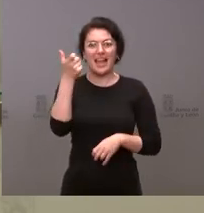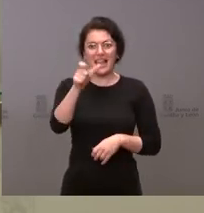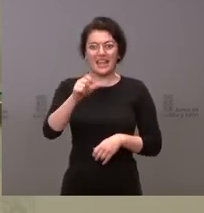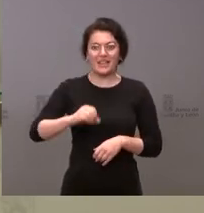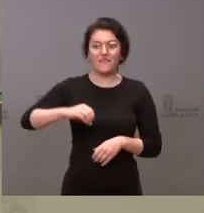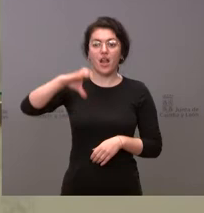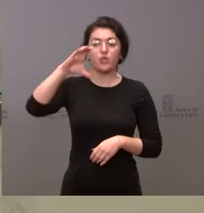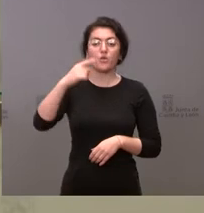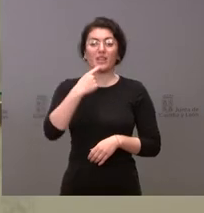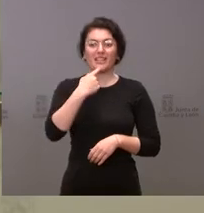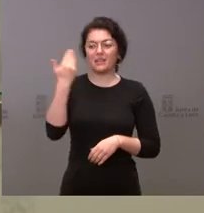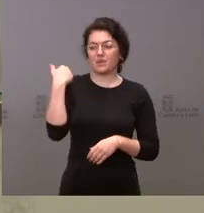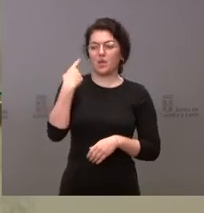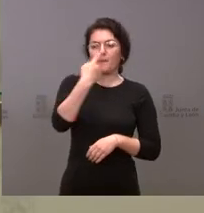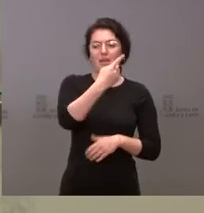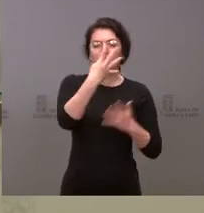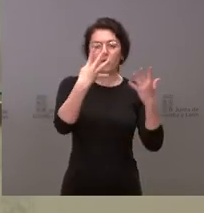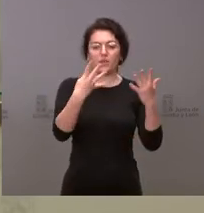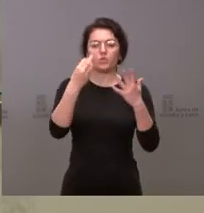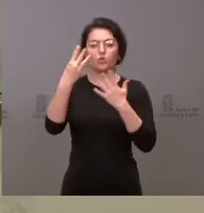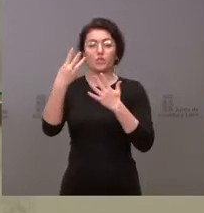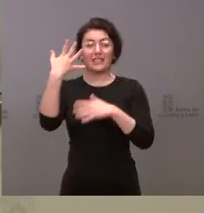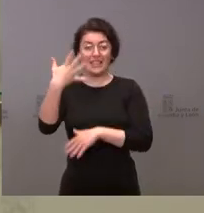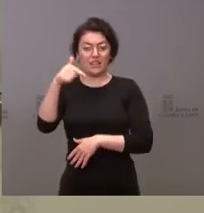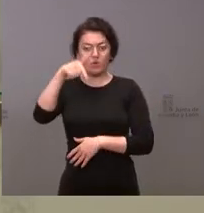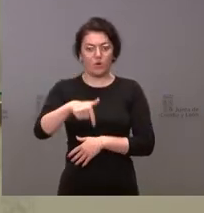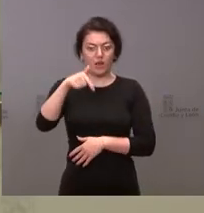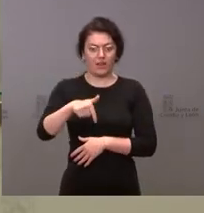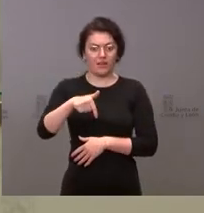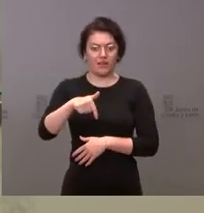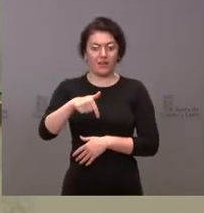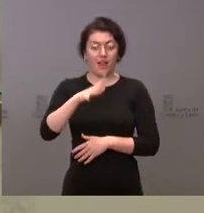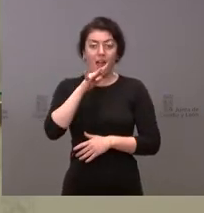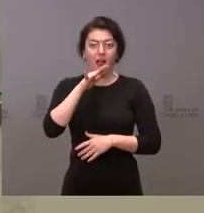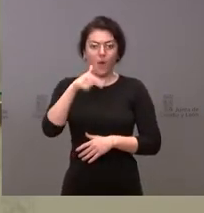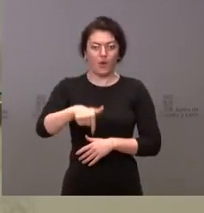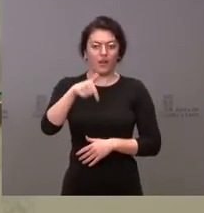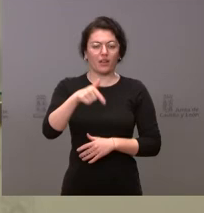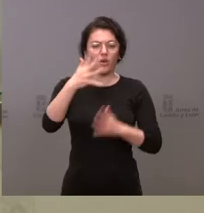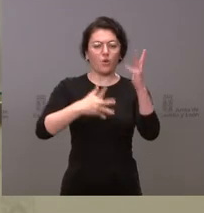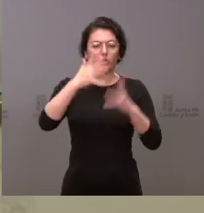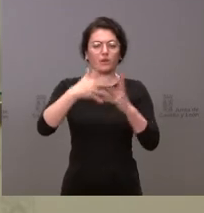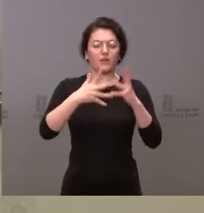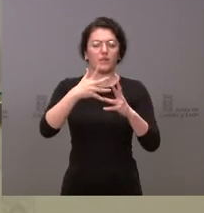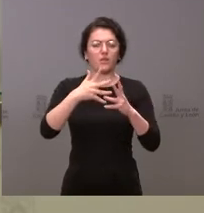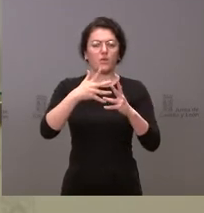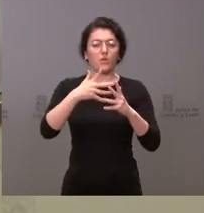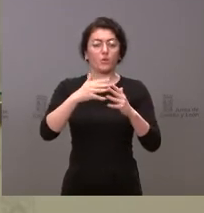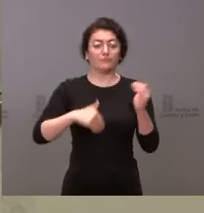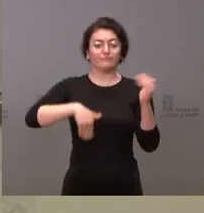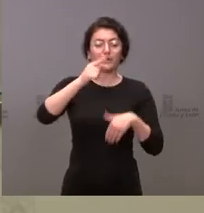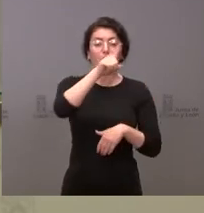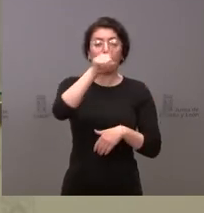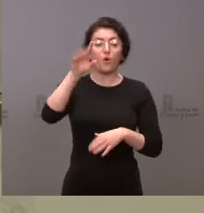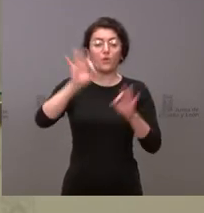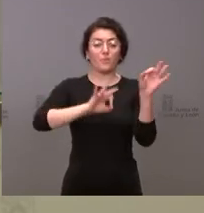en españa desde 1985 no sé si en castilla y león se tienen contabilizados esta subida del 11 por ciento es la más alta en la serie histórica desde